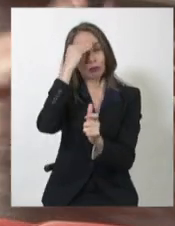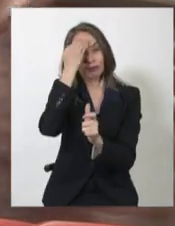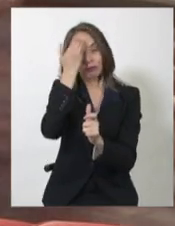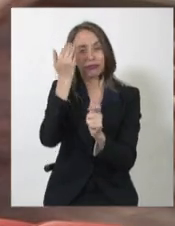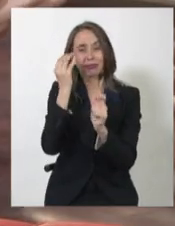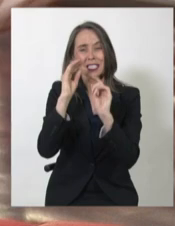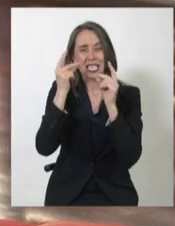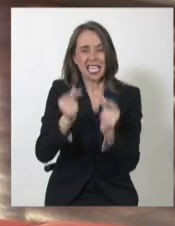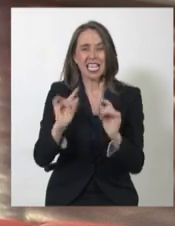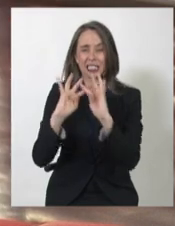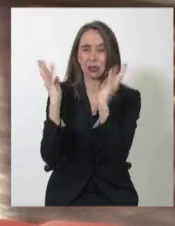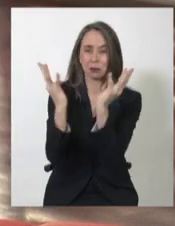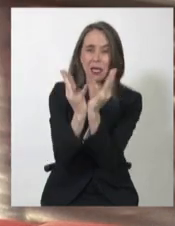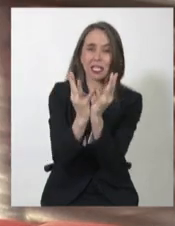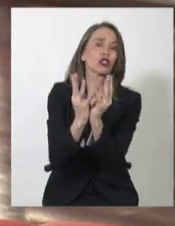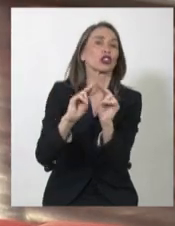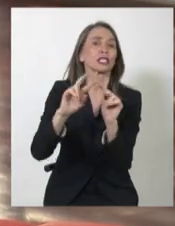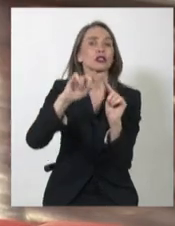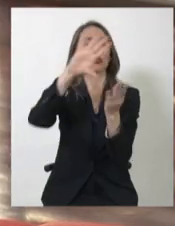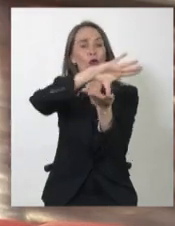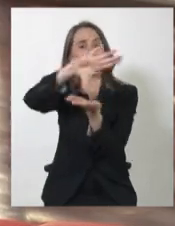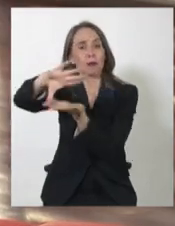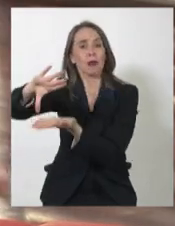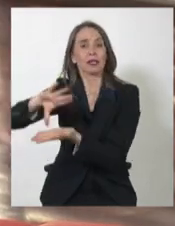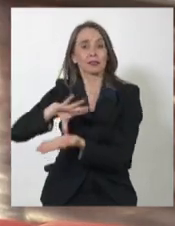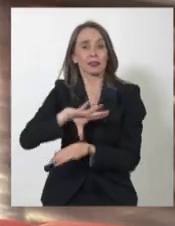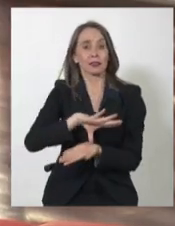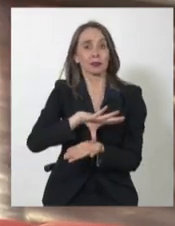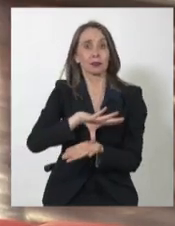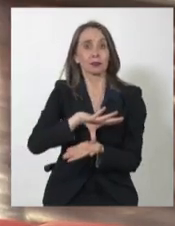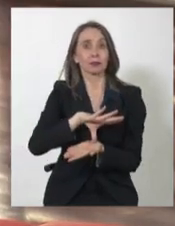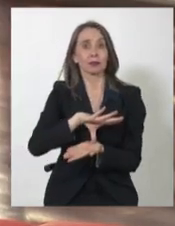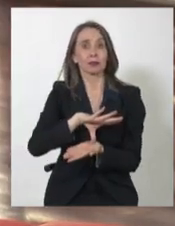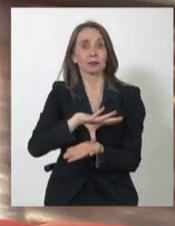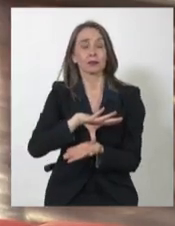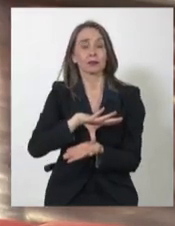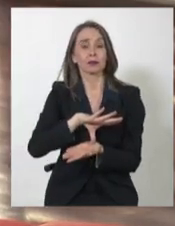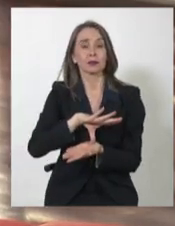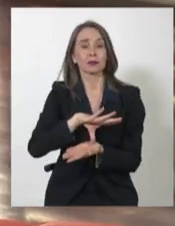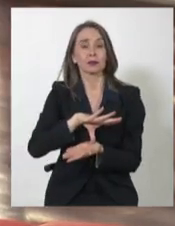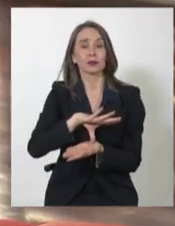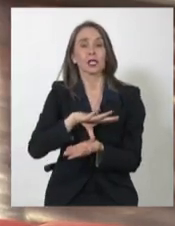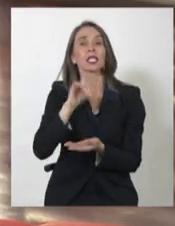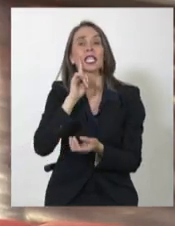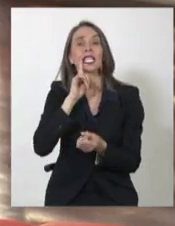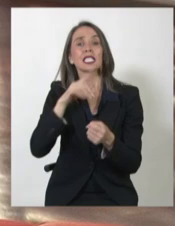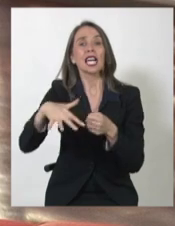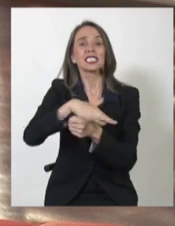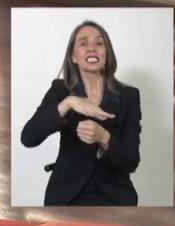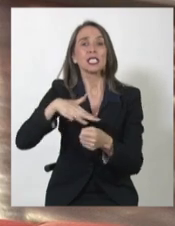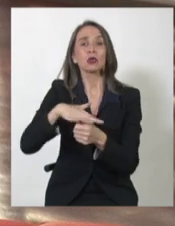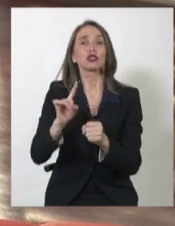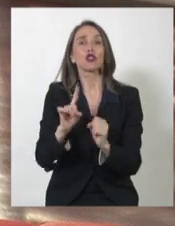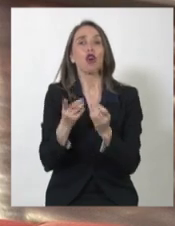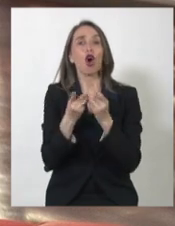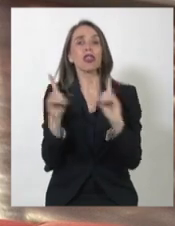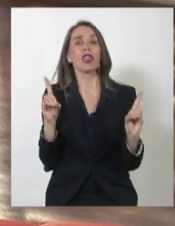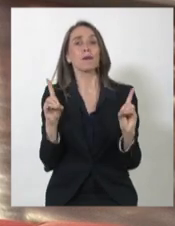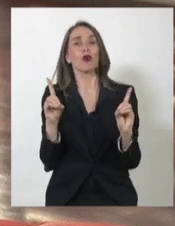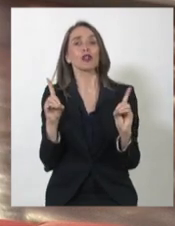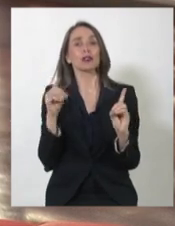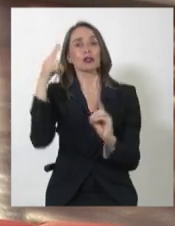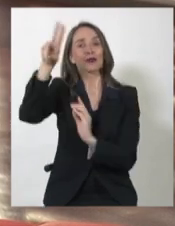estas se desarrollaron en contextos más bien no democráticos, ¿no?,